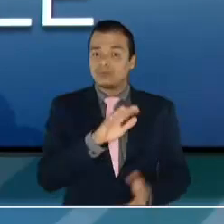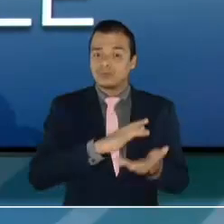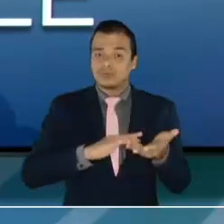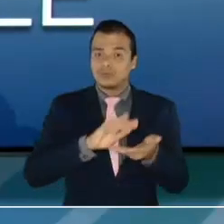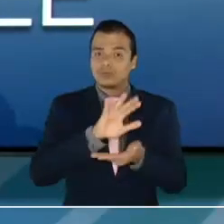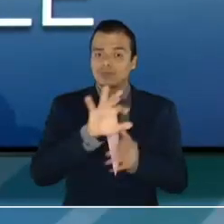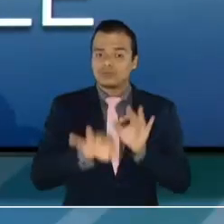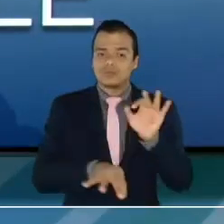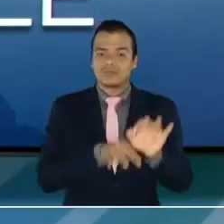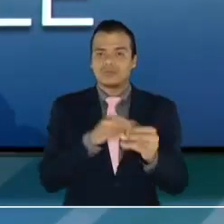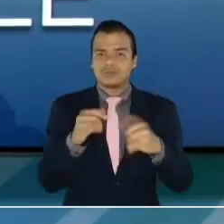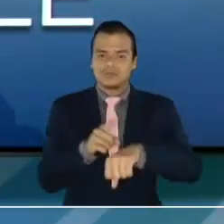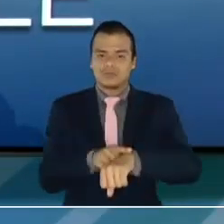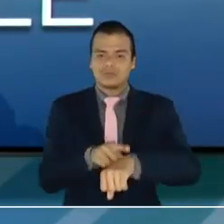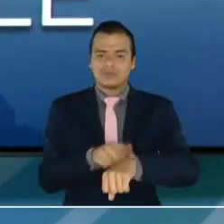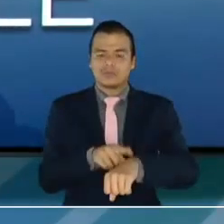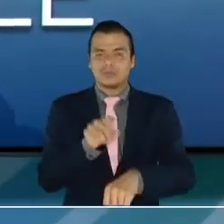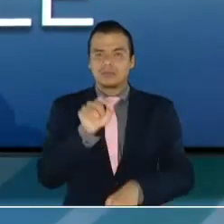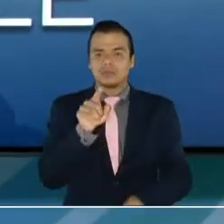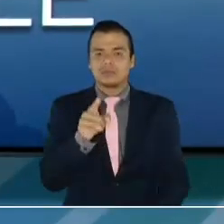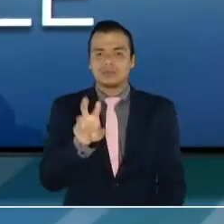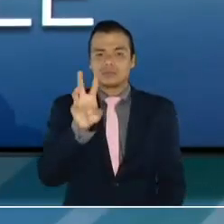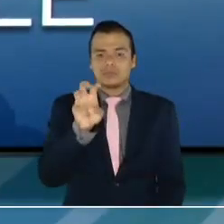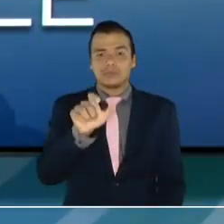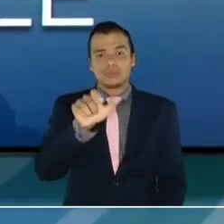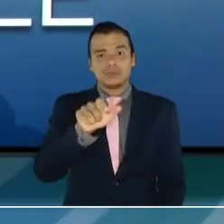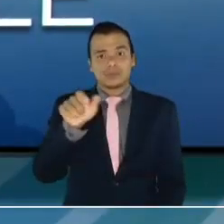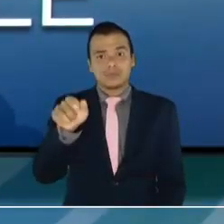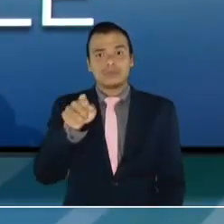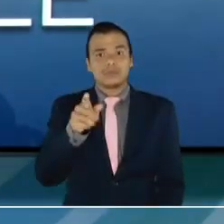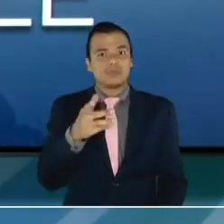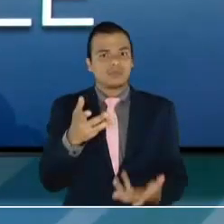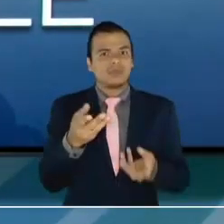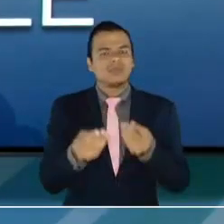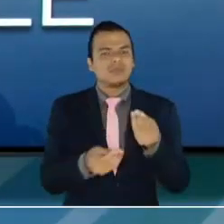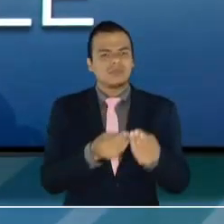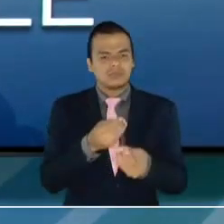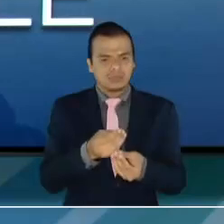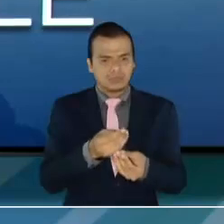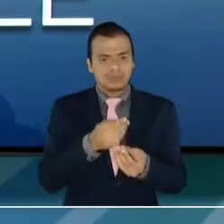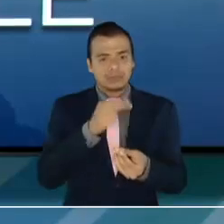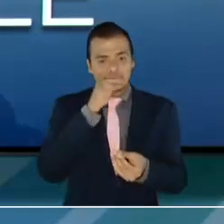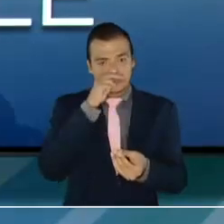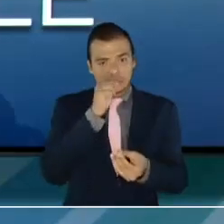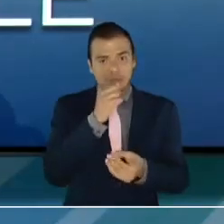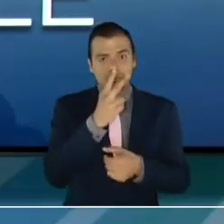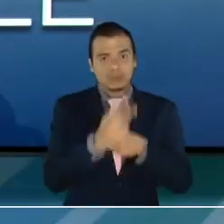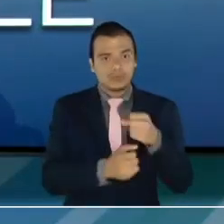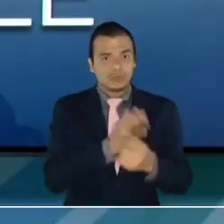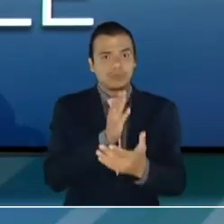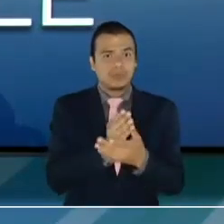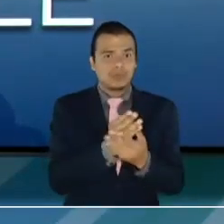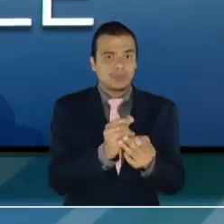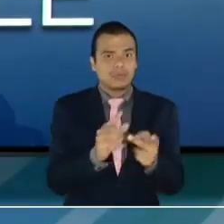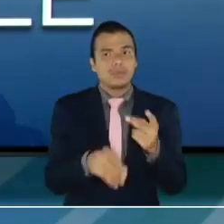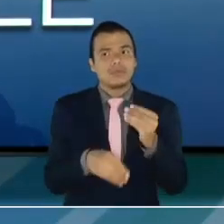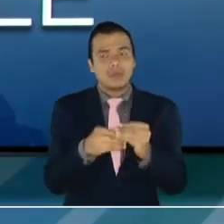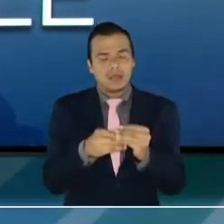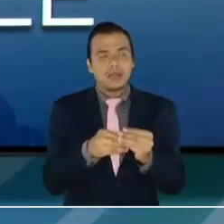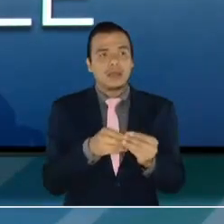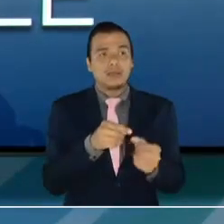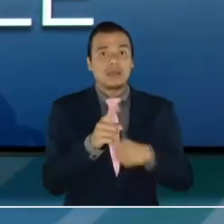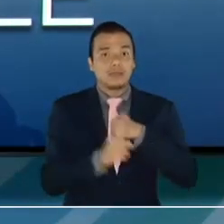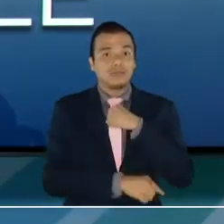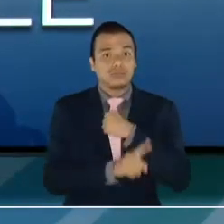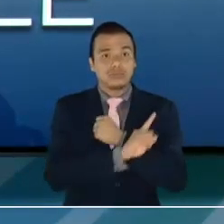40 años de prisión para los responsables de la desaparición de menor de 2 años y la incautación de 300 kilogramos de cocaína en